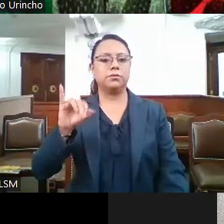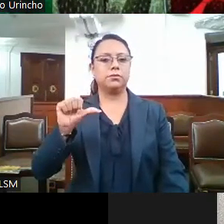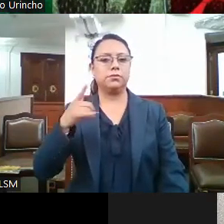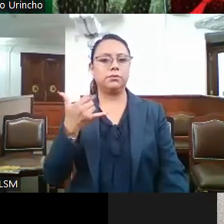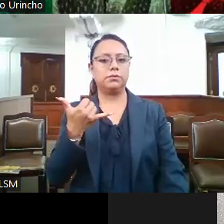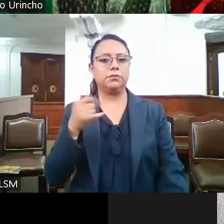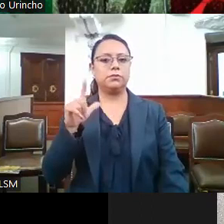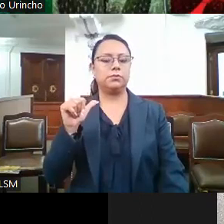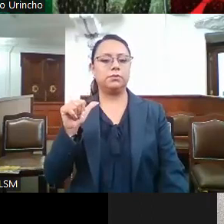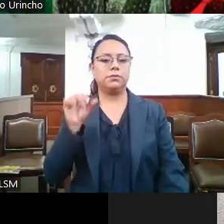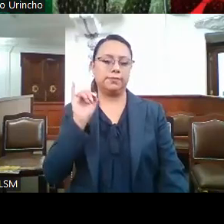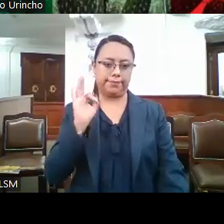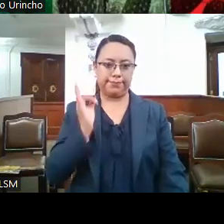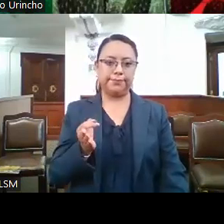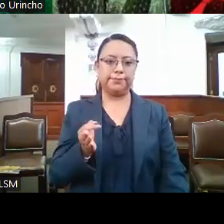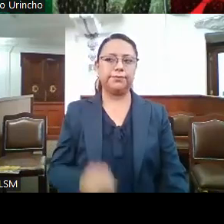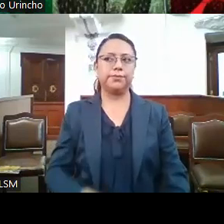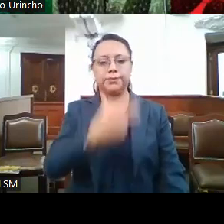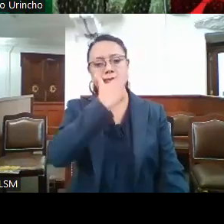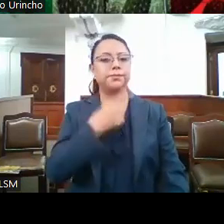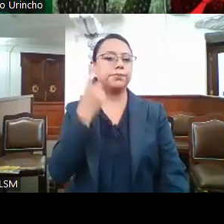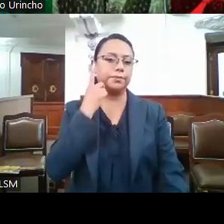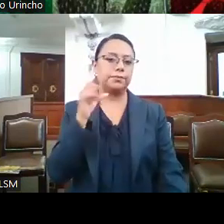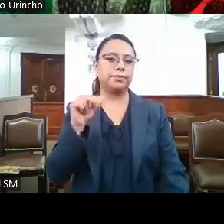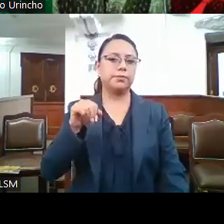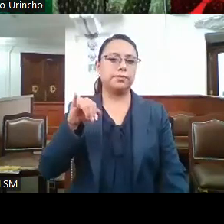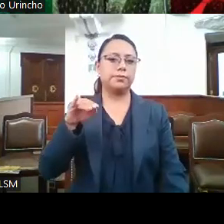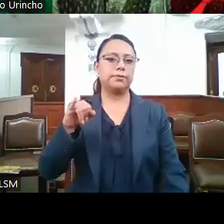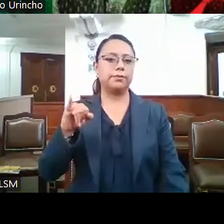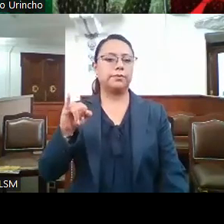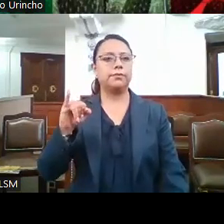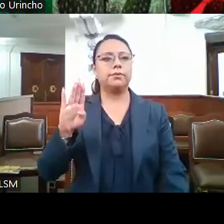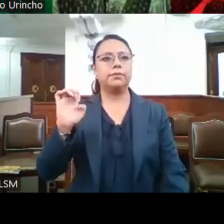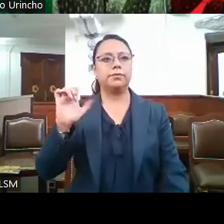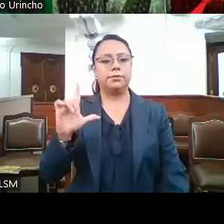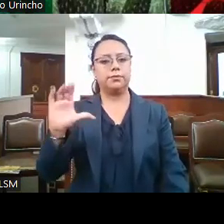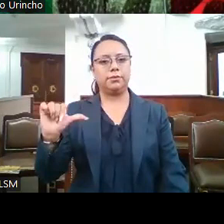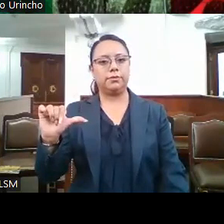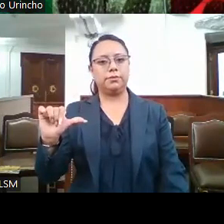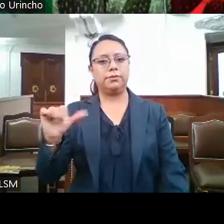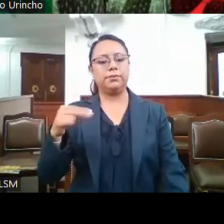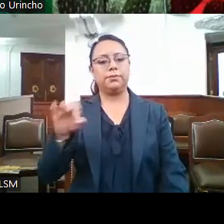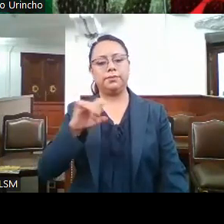pro. Diputado Aníbal Alejandro Cáñez Morales. Cáñez Morales, a favor.